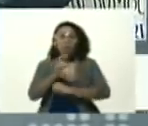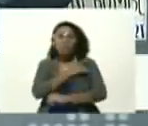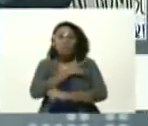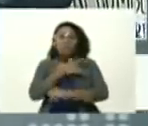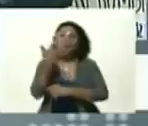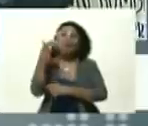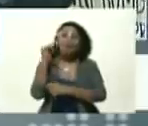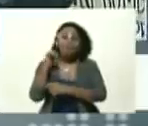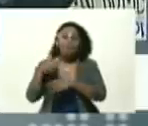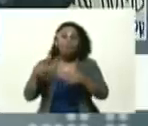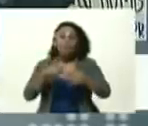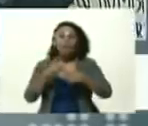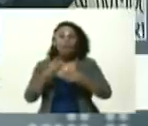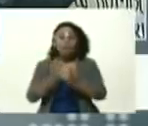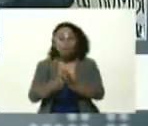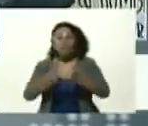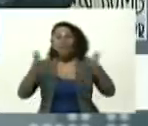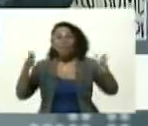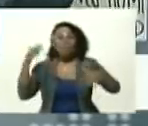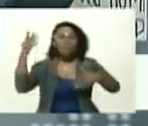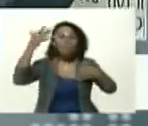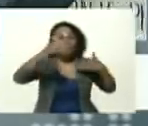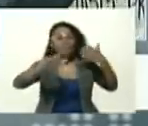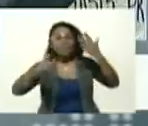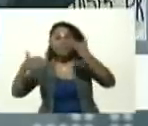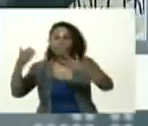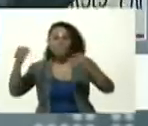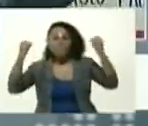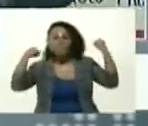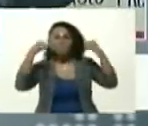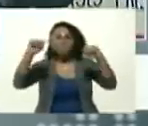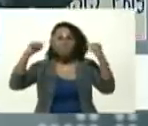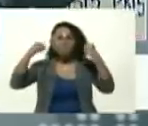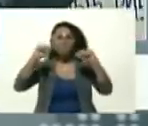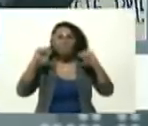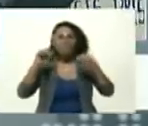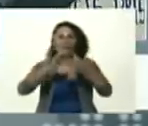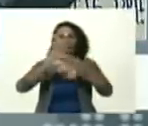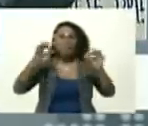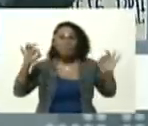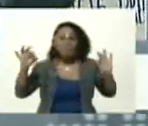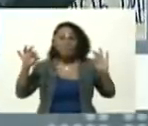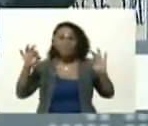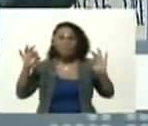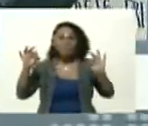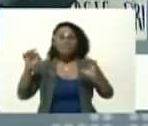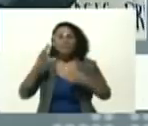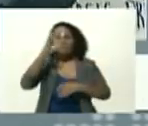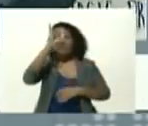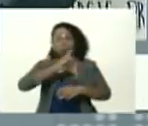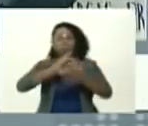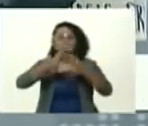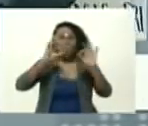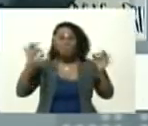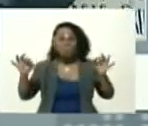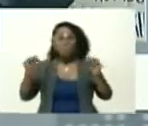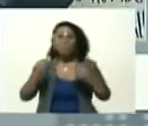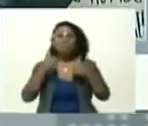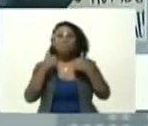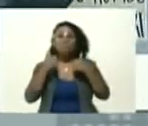tremenda piscina para entrenar a los muchachos de las Olimpiadas y los